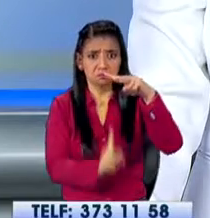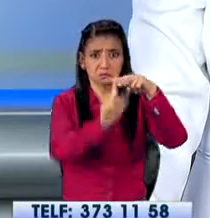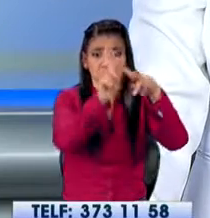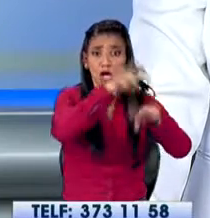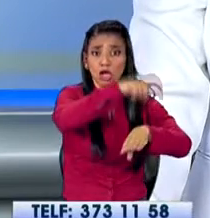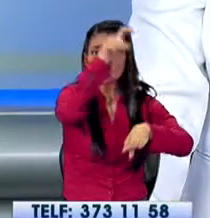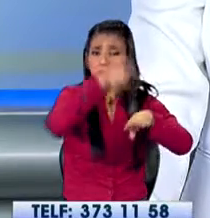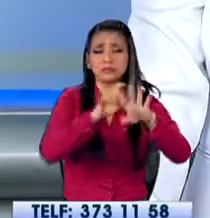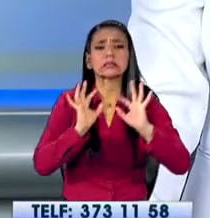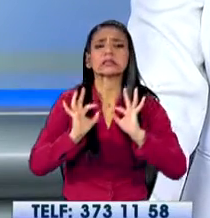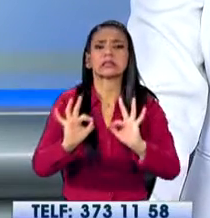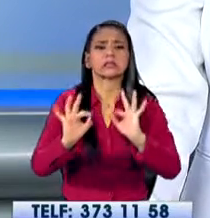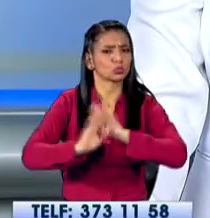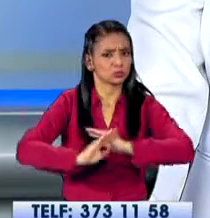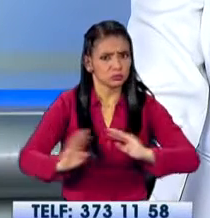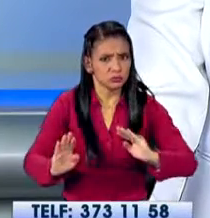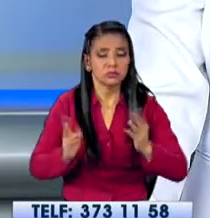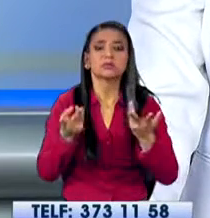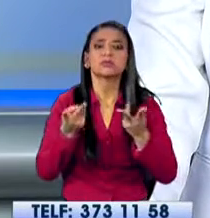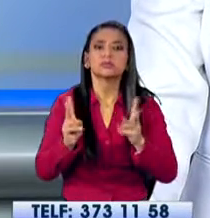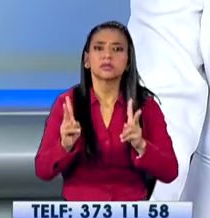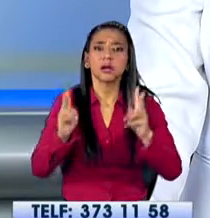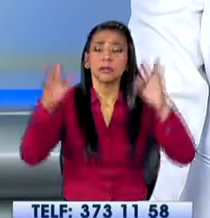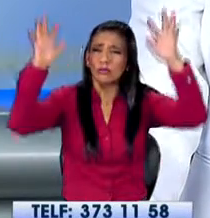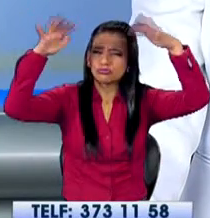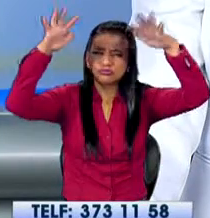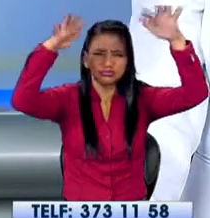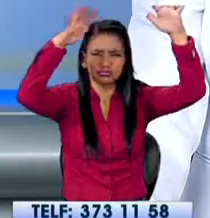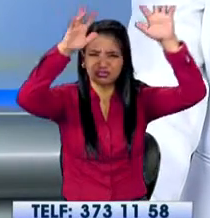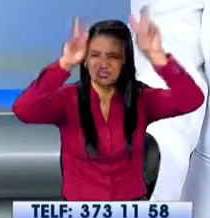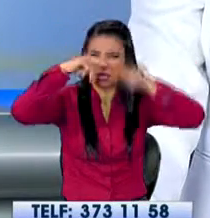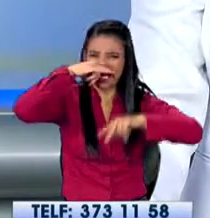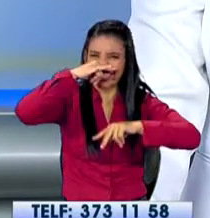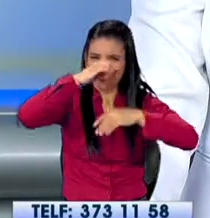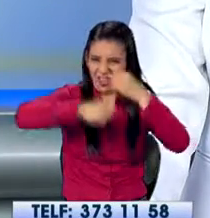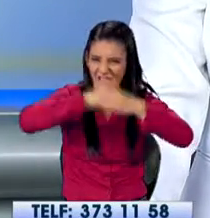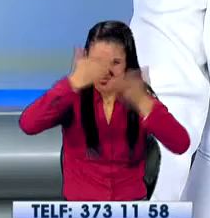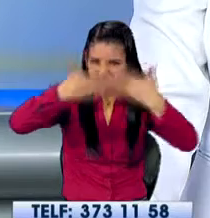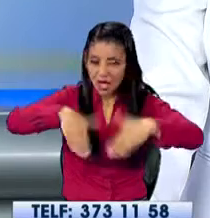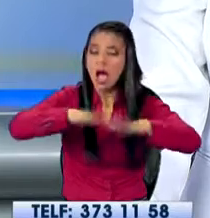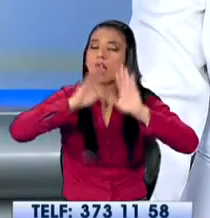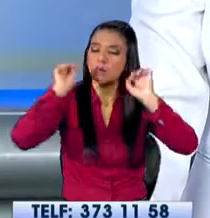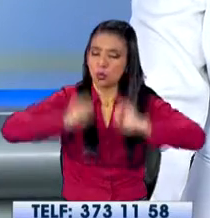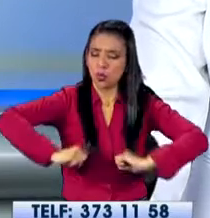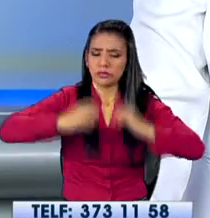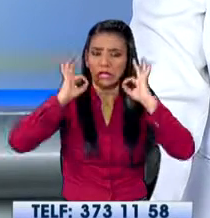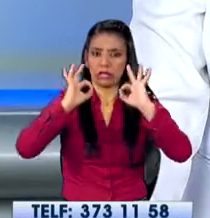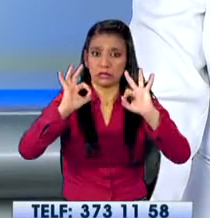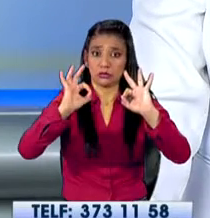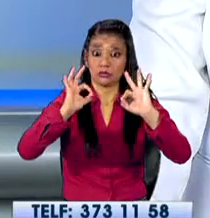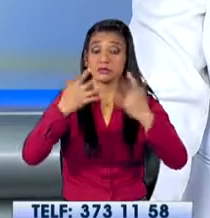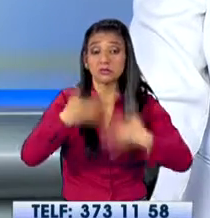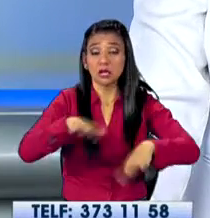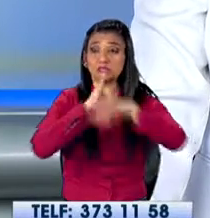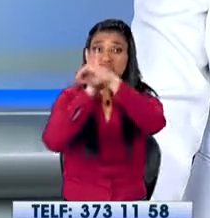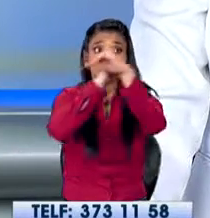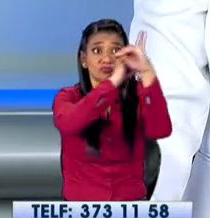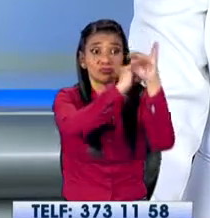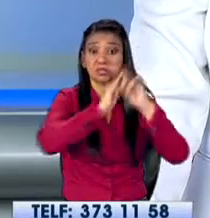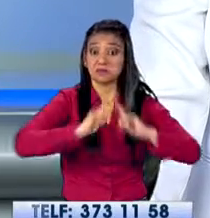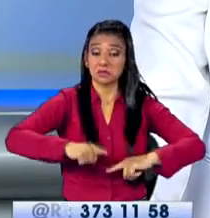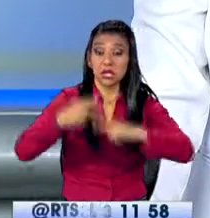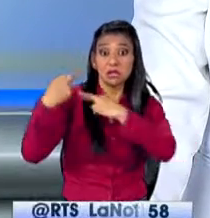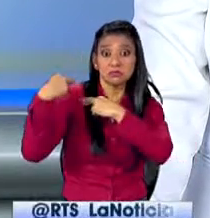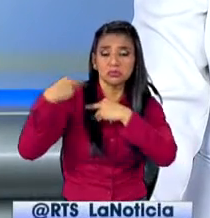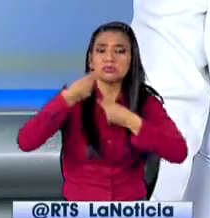Del volcán Cotopaxi, así como la posible llegada del fenómeno del Niño a finales del año. Las entidades encargadas informaron los planes que se están implementando